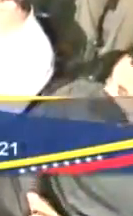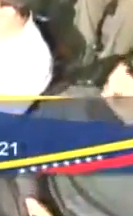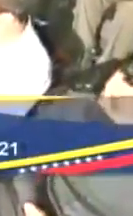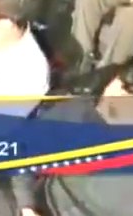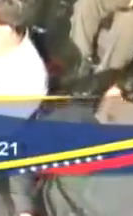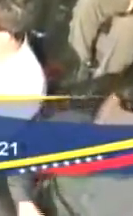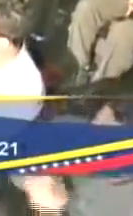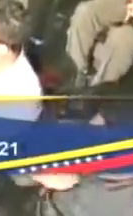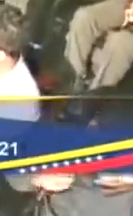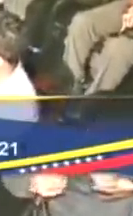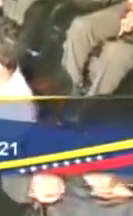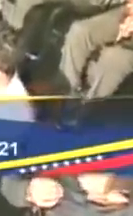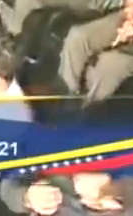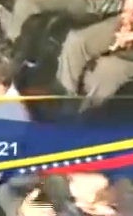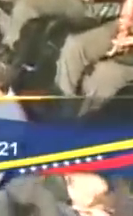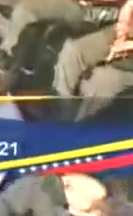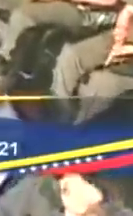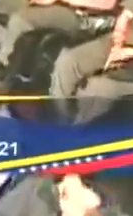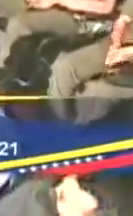Recibe Soriuska Mayora,